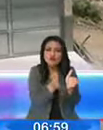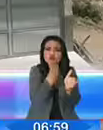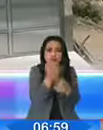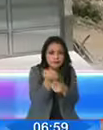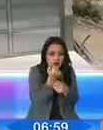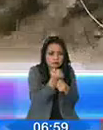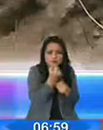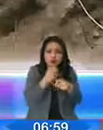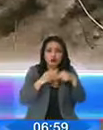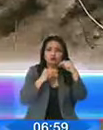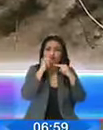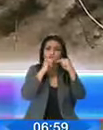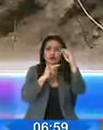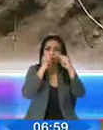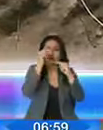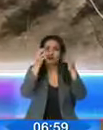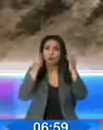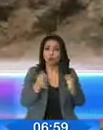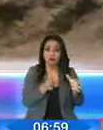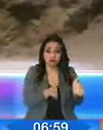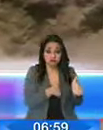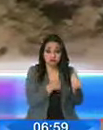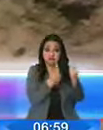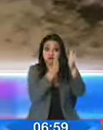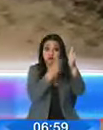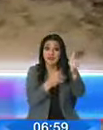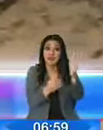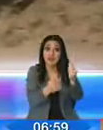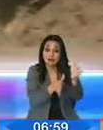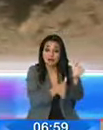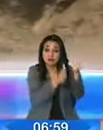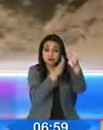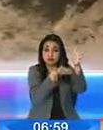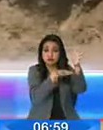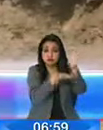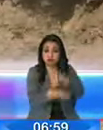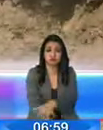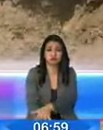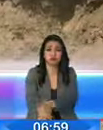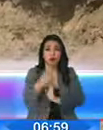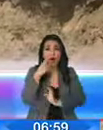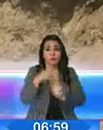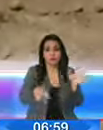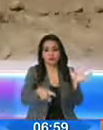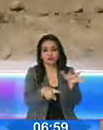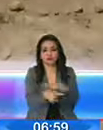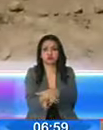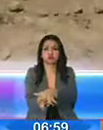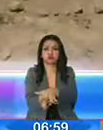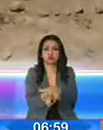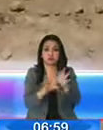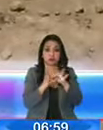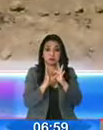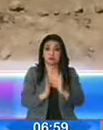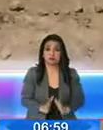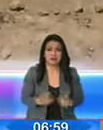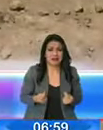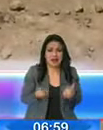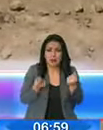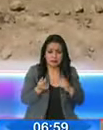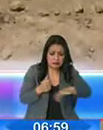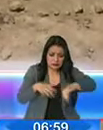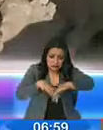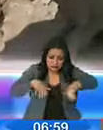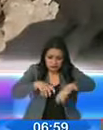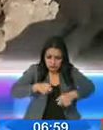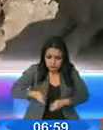contención, pero de pronto la pared de tierra se vino abajo, tapando completamente a Diego. Sus compañeros inmediatamente intentaron